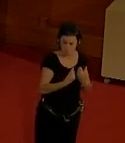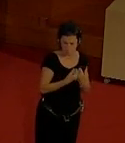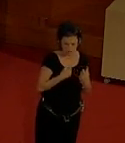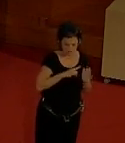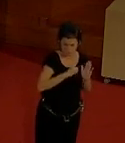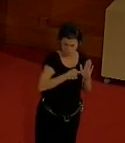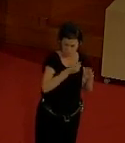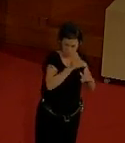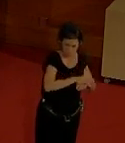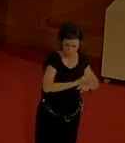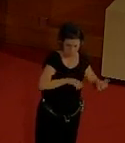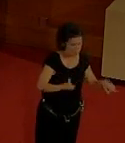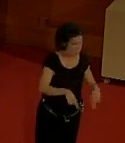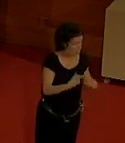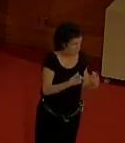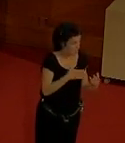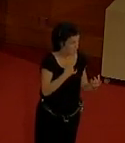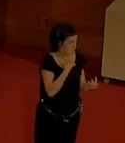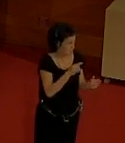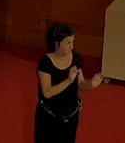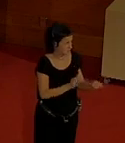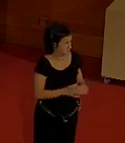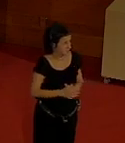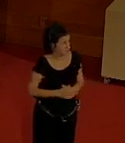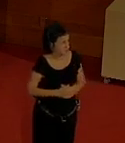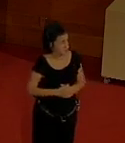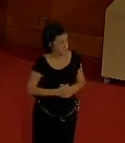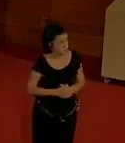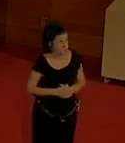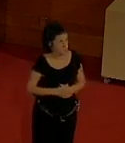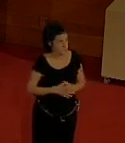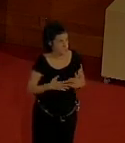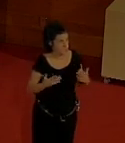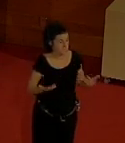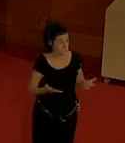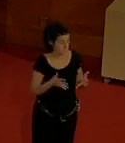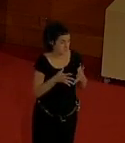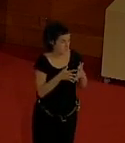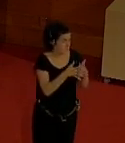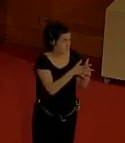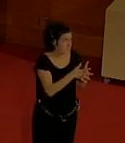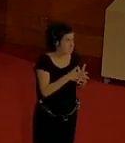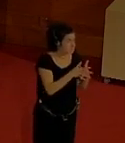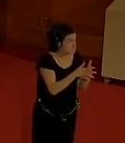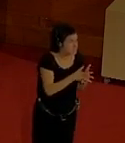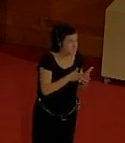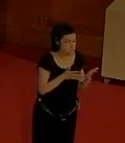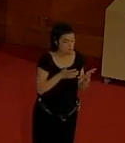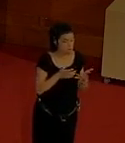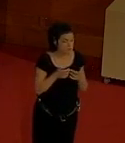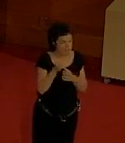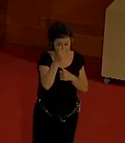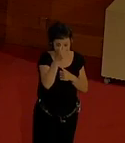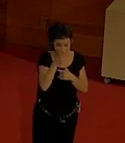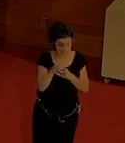legislación es lo que quiero decir con eso y por lo tanto no no quedará por Estados Unidos El seguir apostando por atraer a India